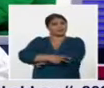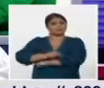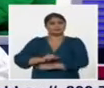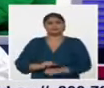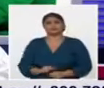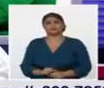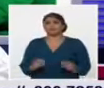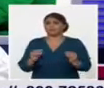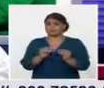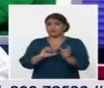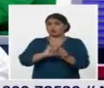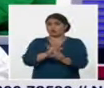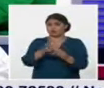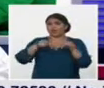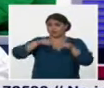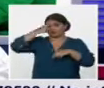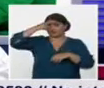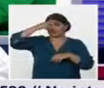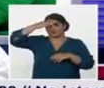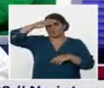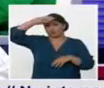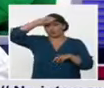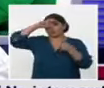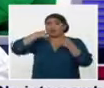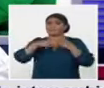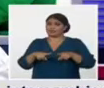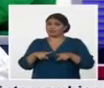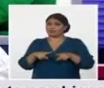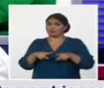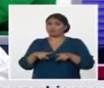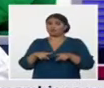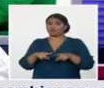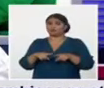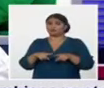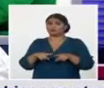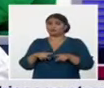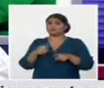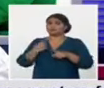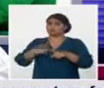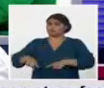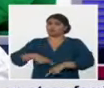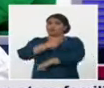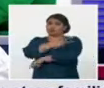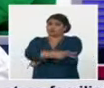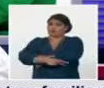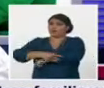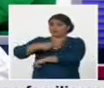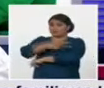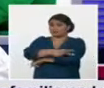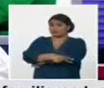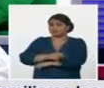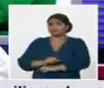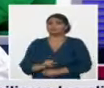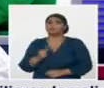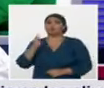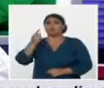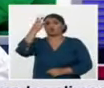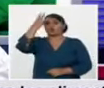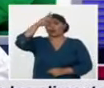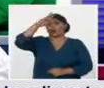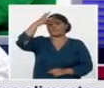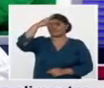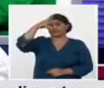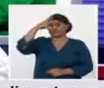Habana, 2 sudafricanos, autóctonos de Santi Espíritus, 1 mexicano